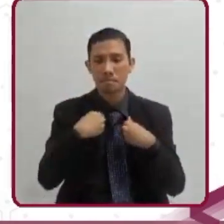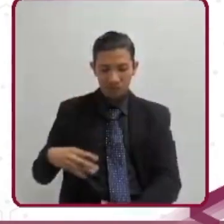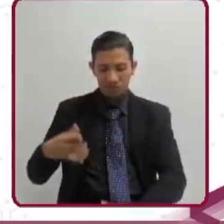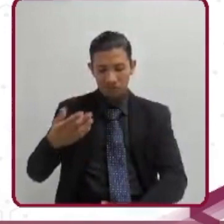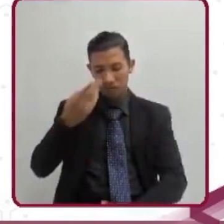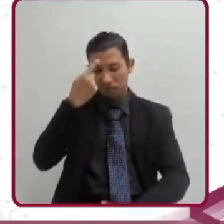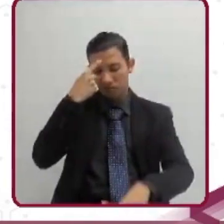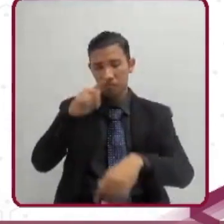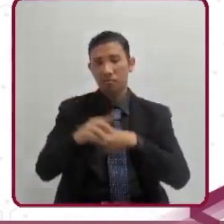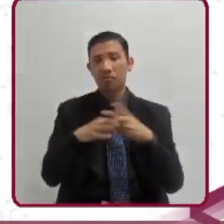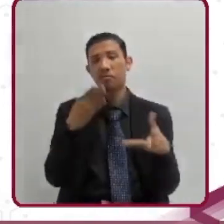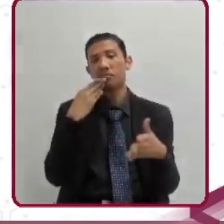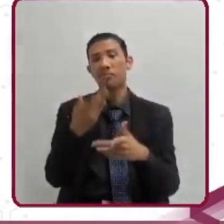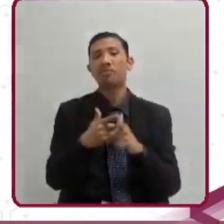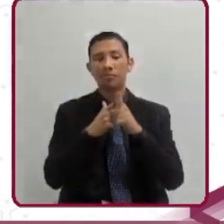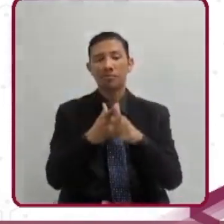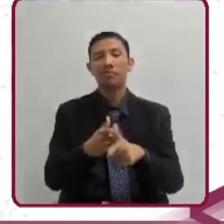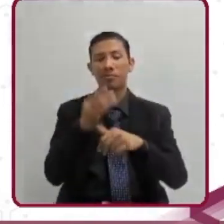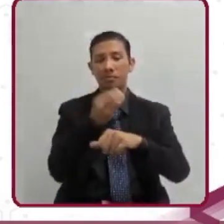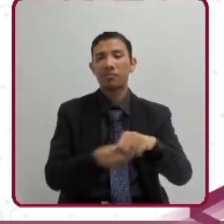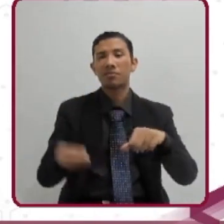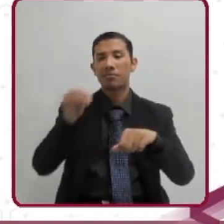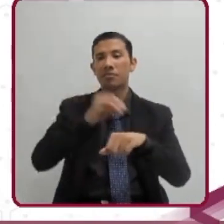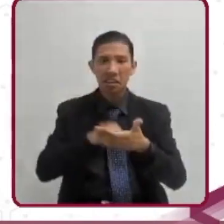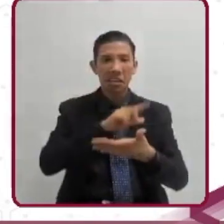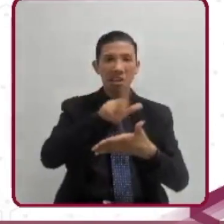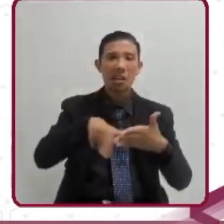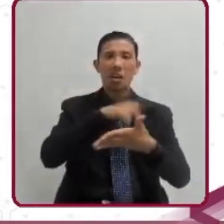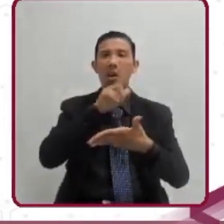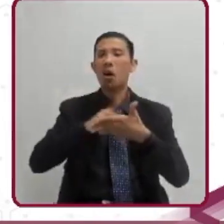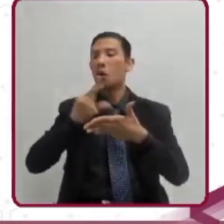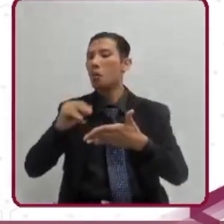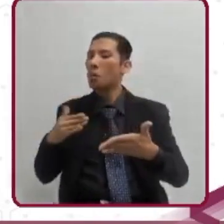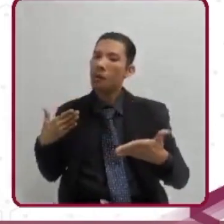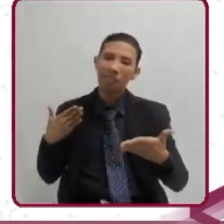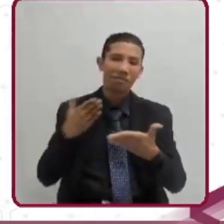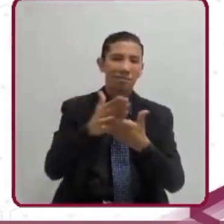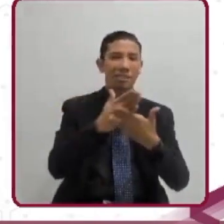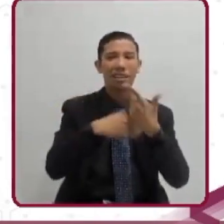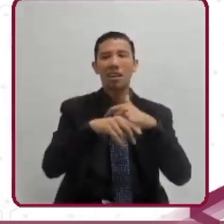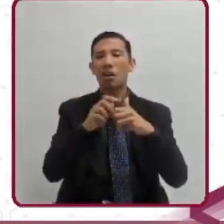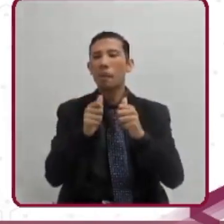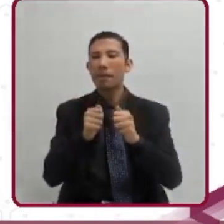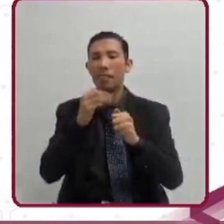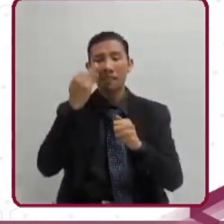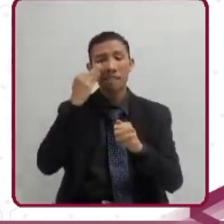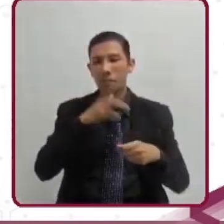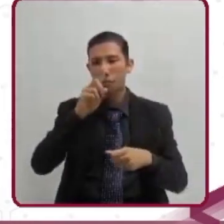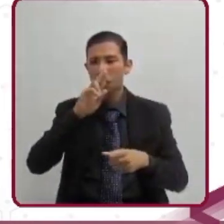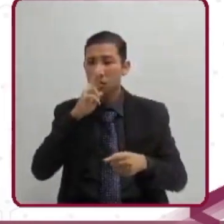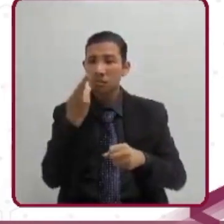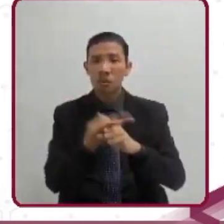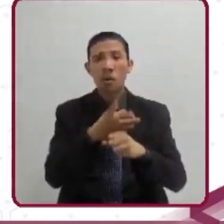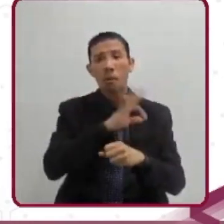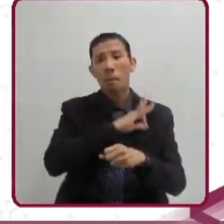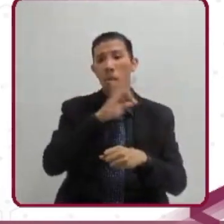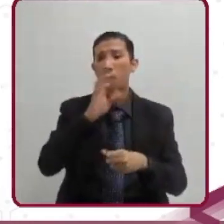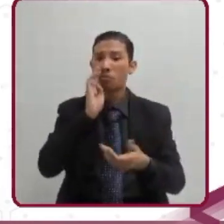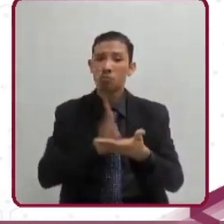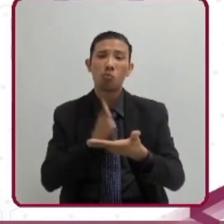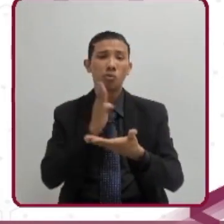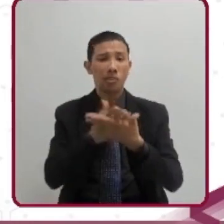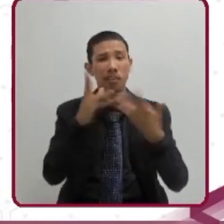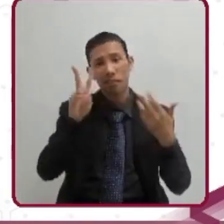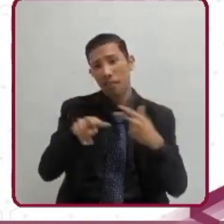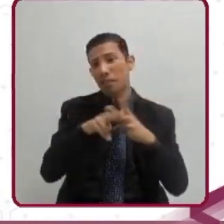2023 que emite el Consejo Estatal del Instituto Electoral y de Participación Ciudadana de Tabasco y el